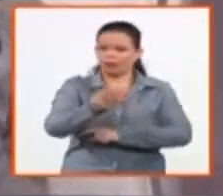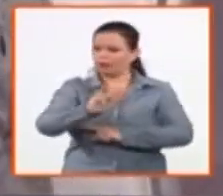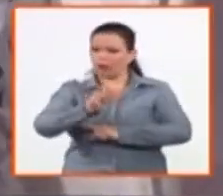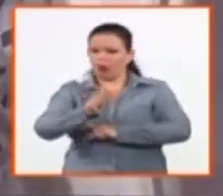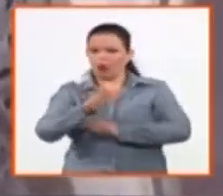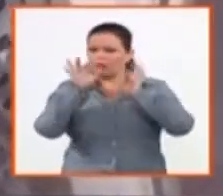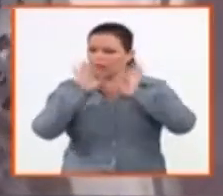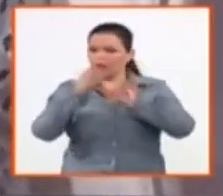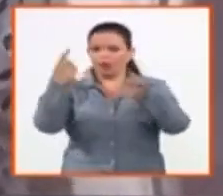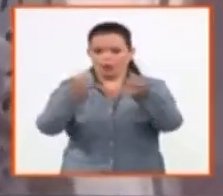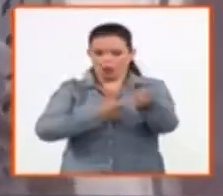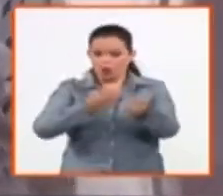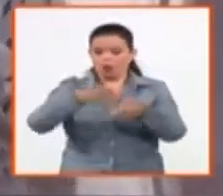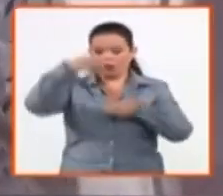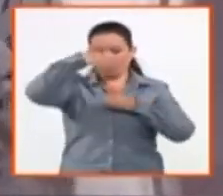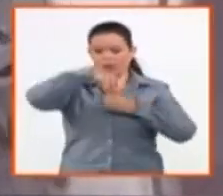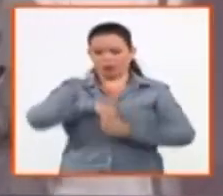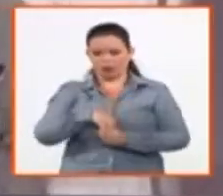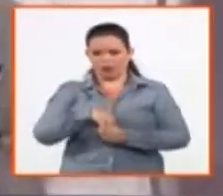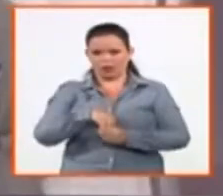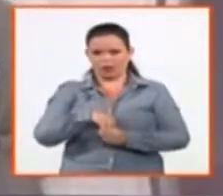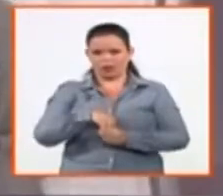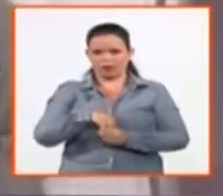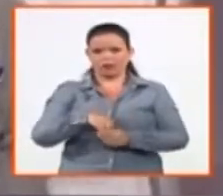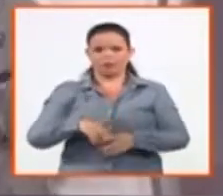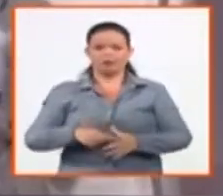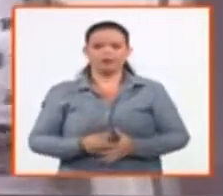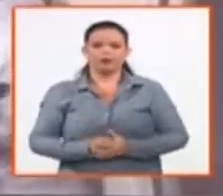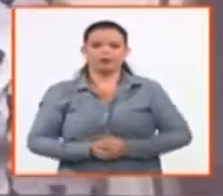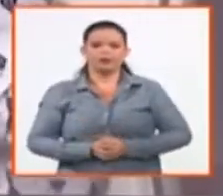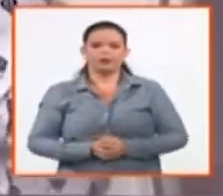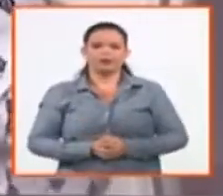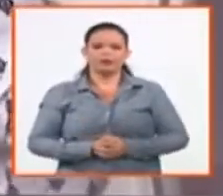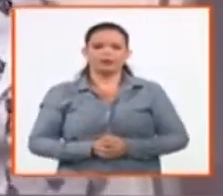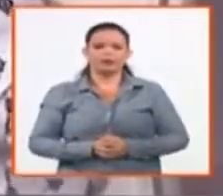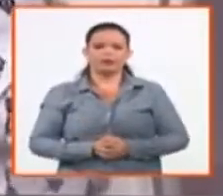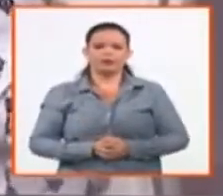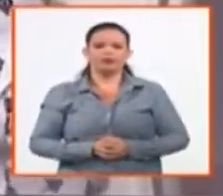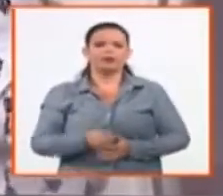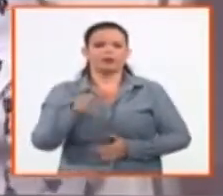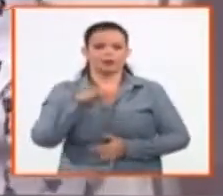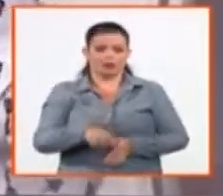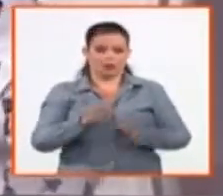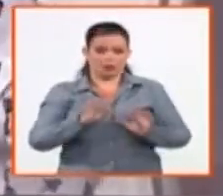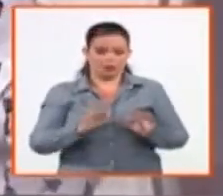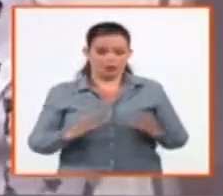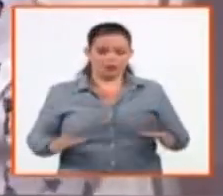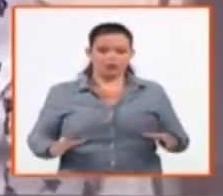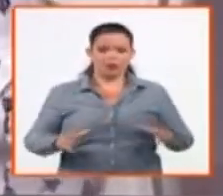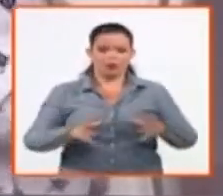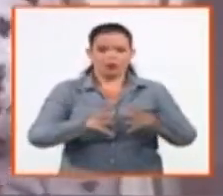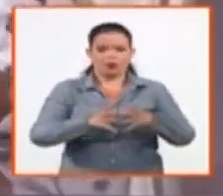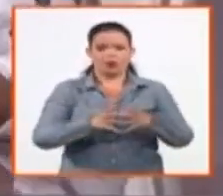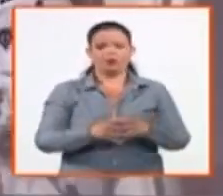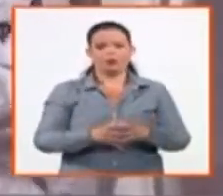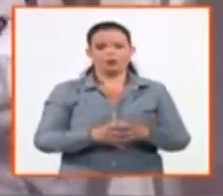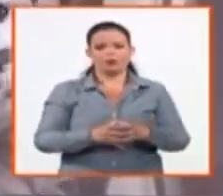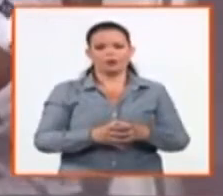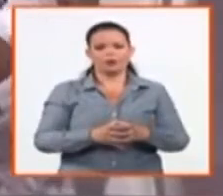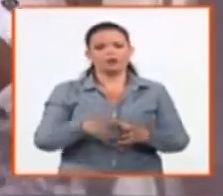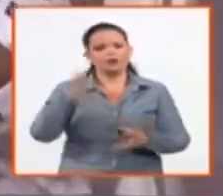después, sobre el año 17, ellos llegaron a determinado arreglo con el grupo de Morazán, del Estado Islámico,